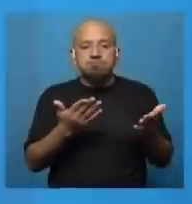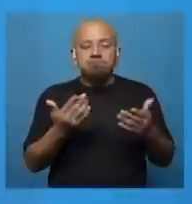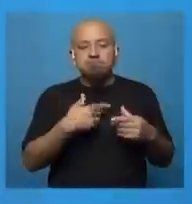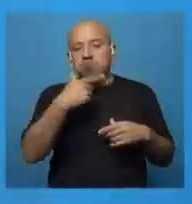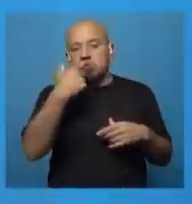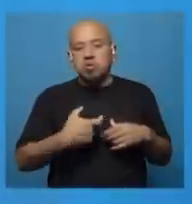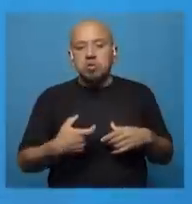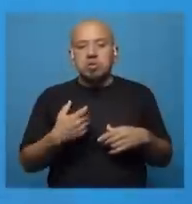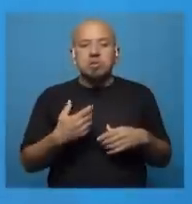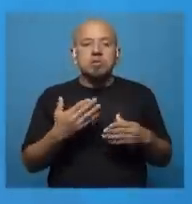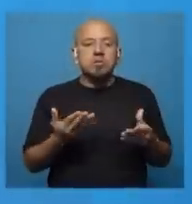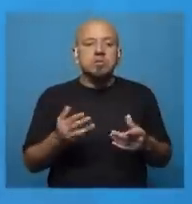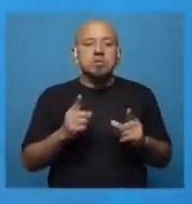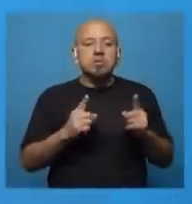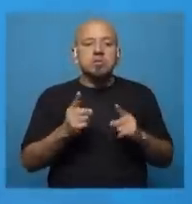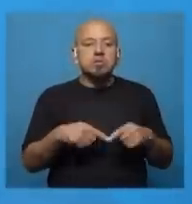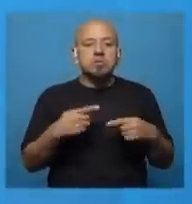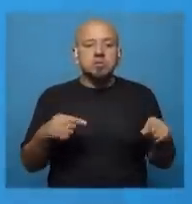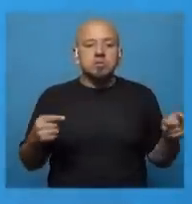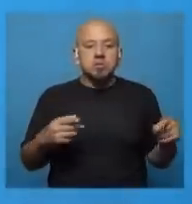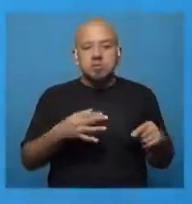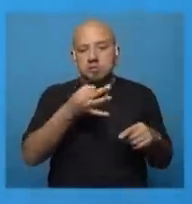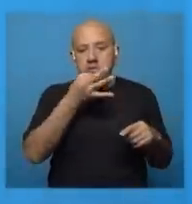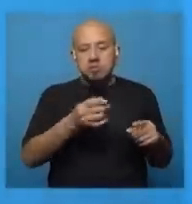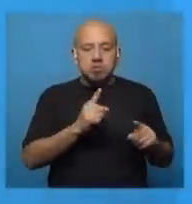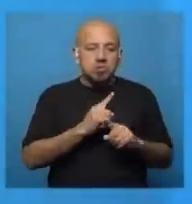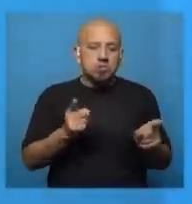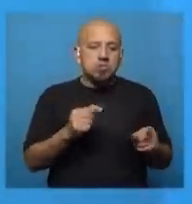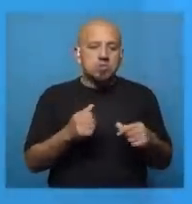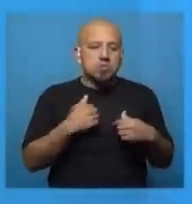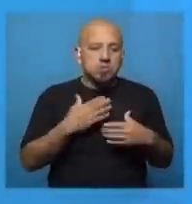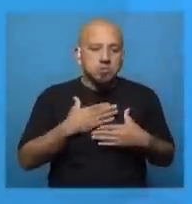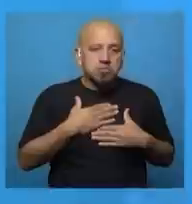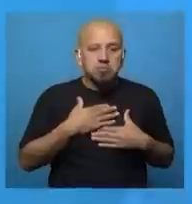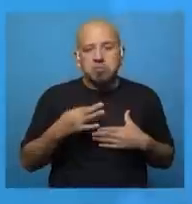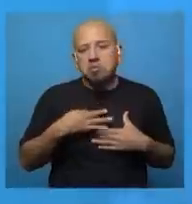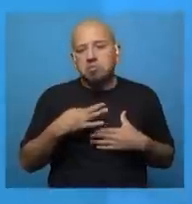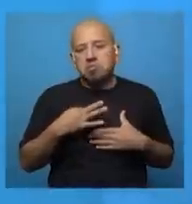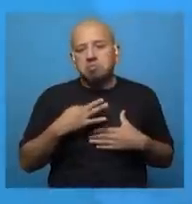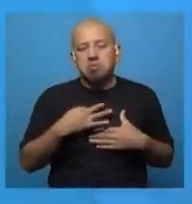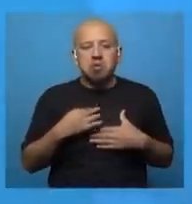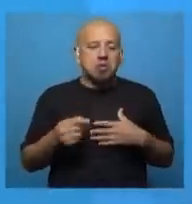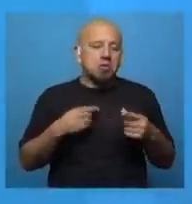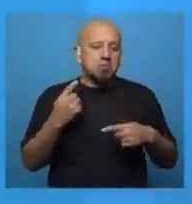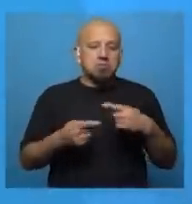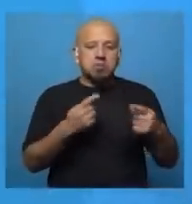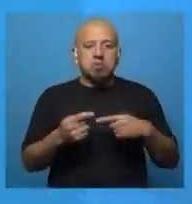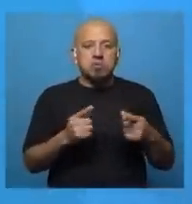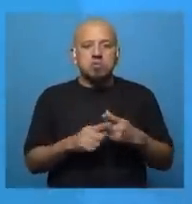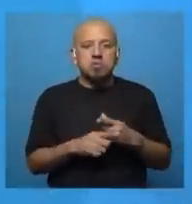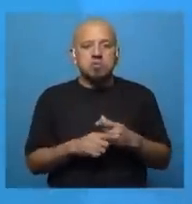por si debía tomarse algún tipo de medidas le aclaramos que no que nuestra vida discurría con total normalidad